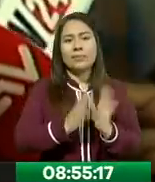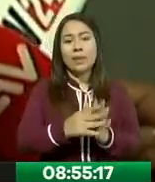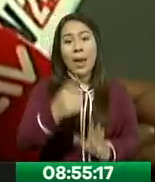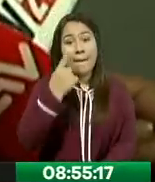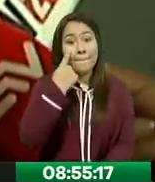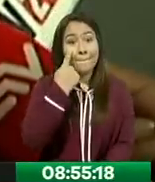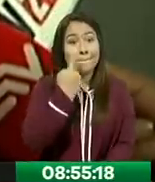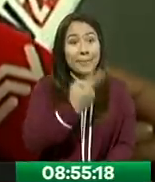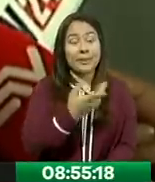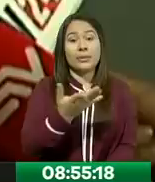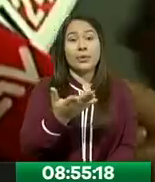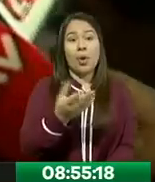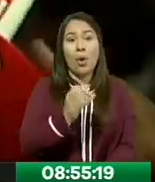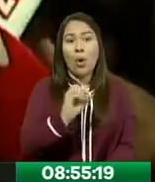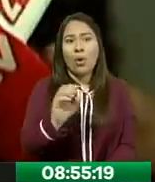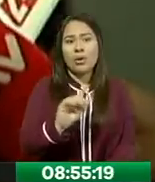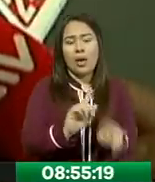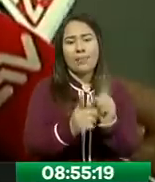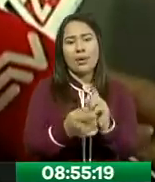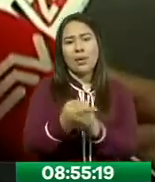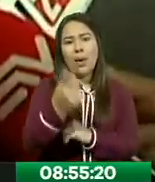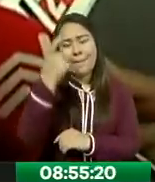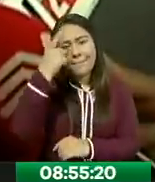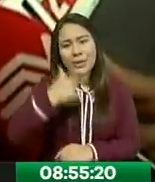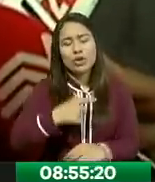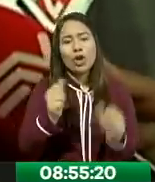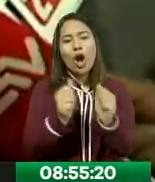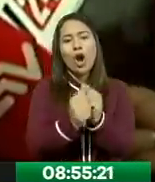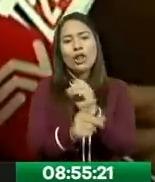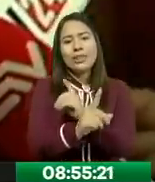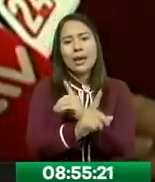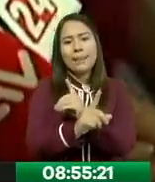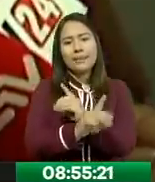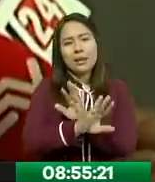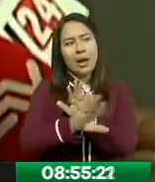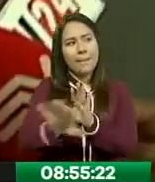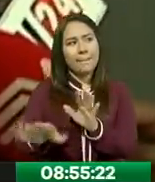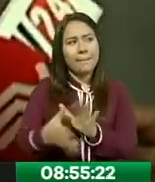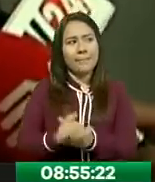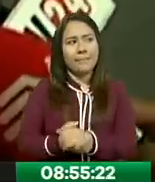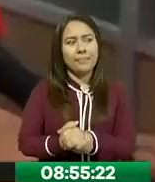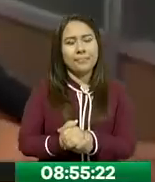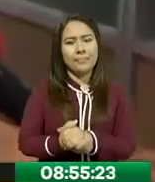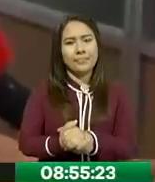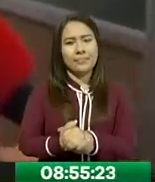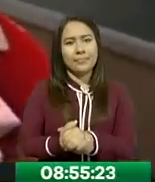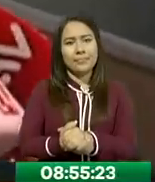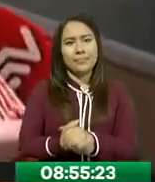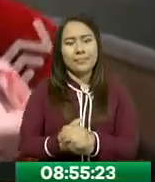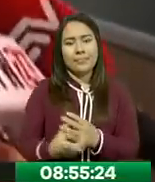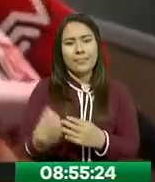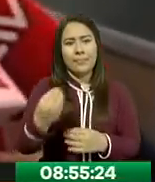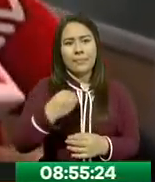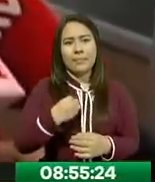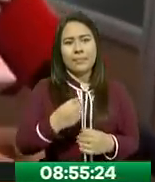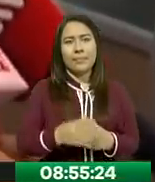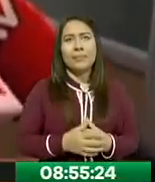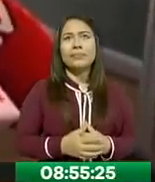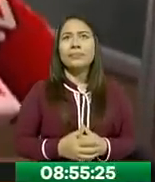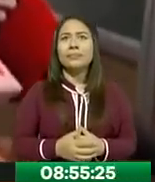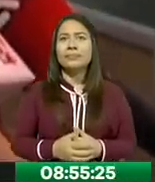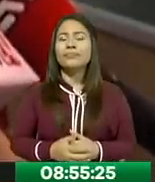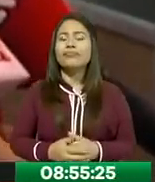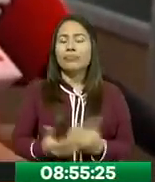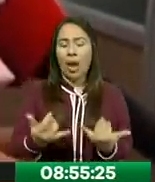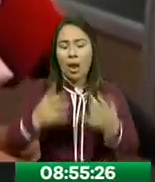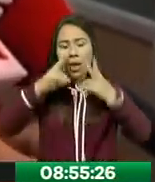visto y ponderado la situación de que es una persona con discapacidad y hay la acreditación documentada de aquello. Él tiene delito de violación que se está investigando pues